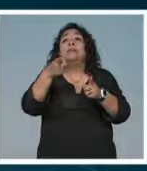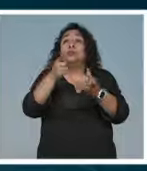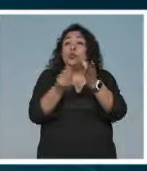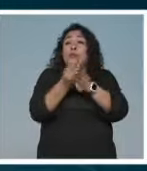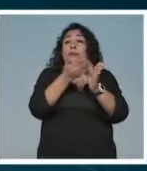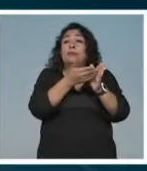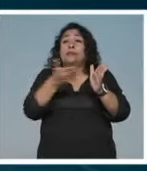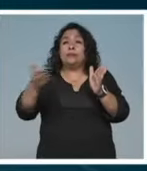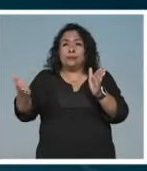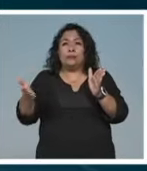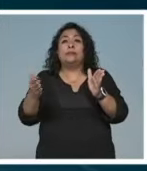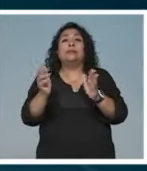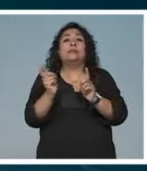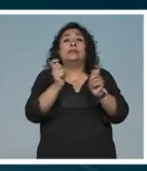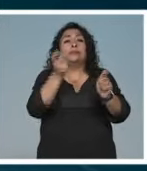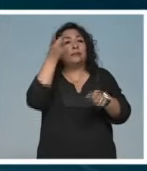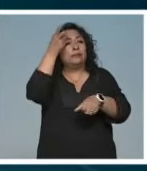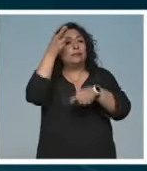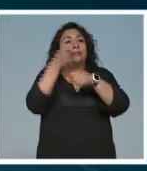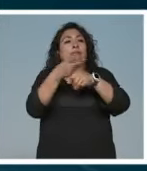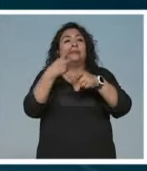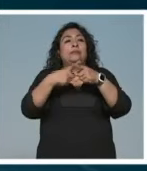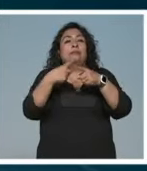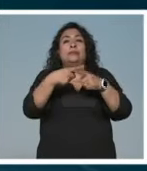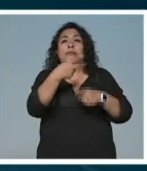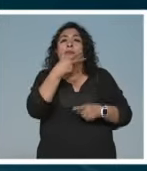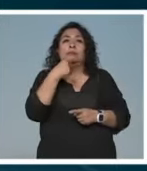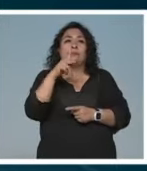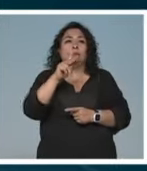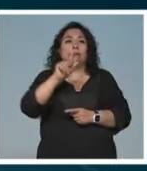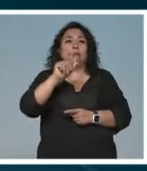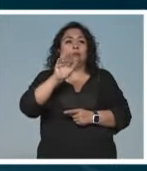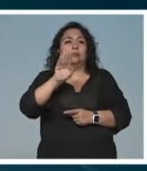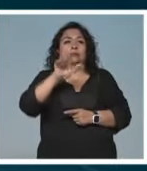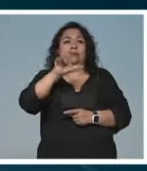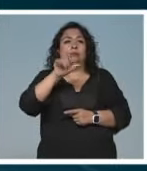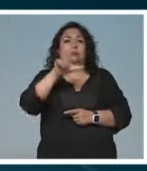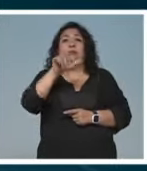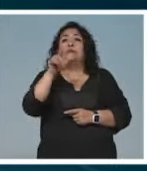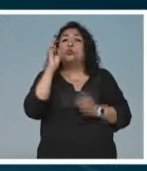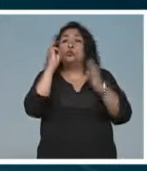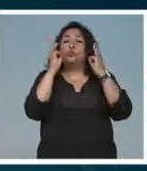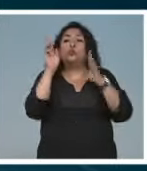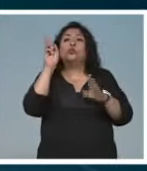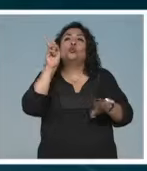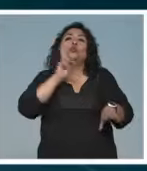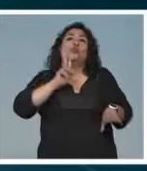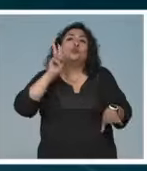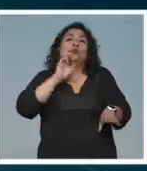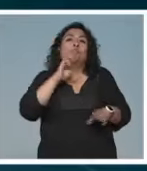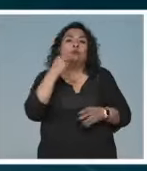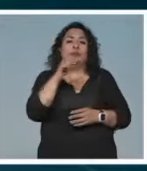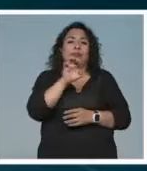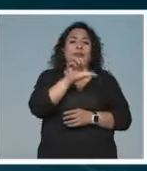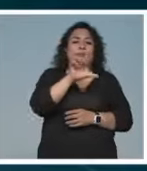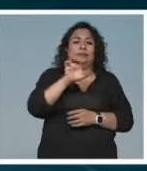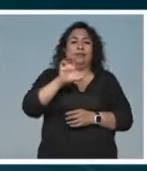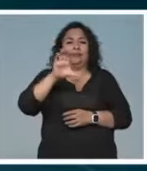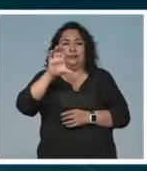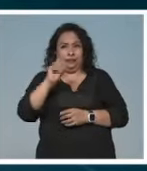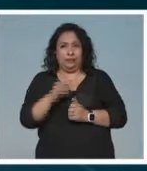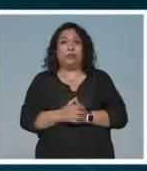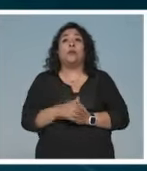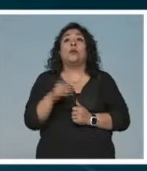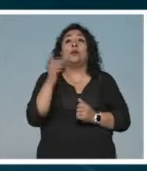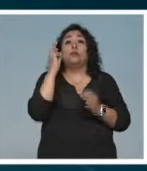nueva etapa, y bajo la dirección del curador y antropólogo Pablo Landa, el Museo Experimental El Eco. El museo